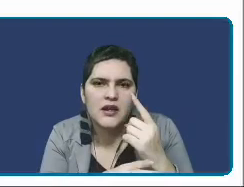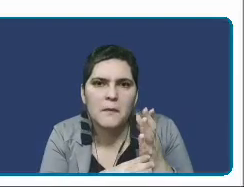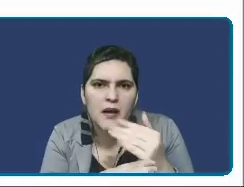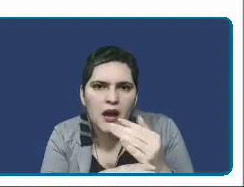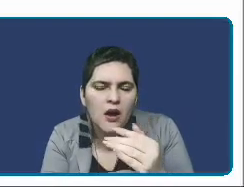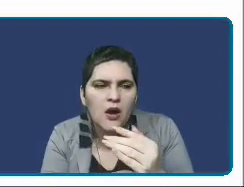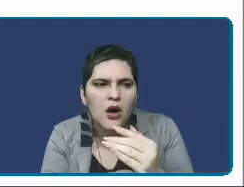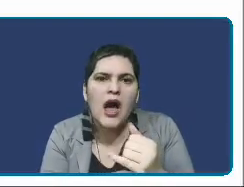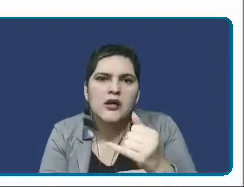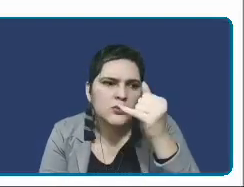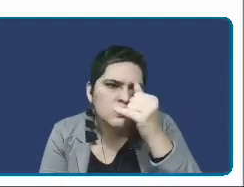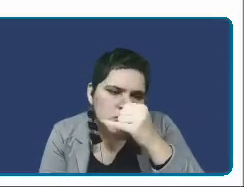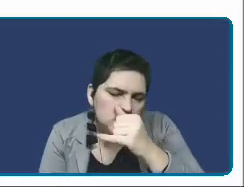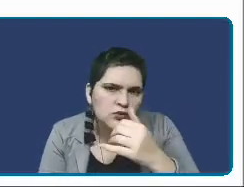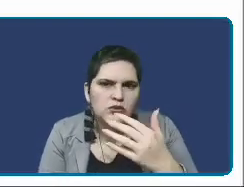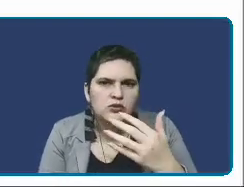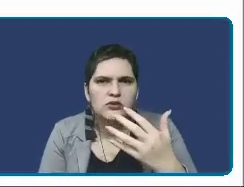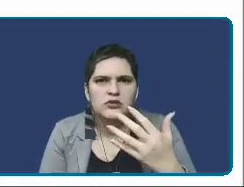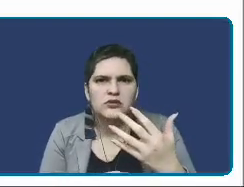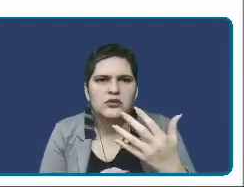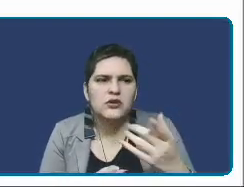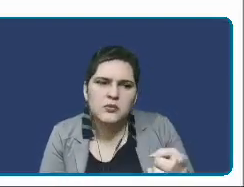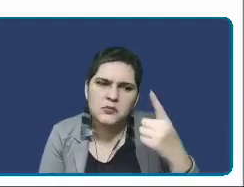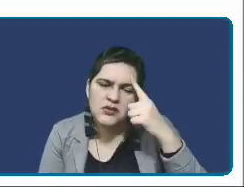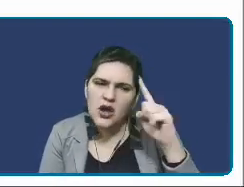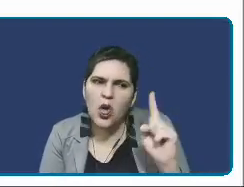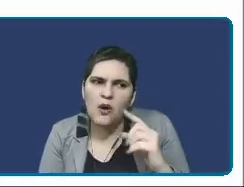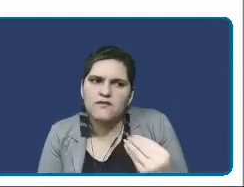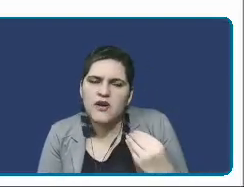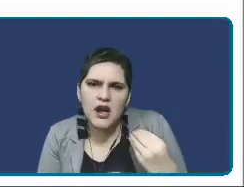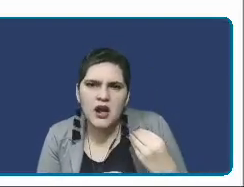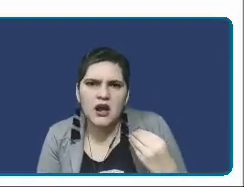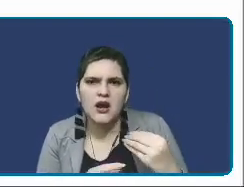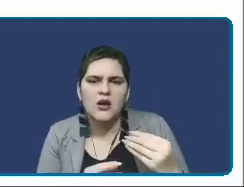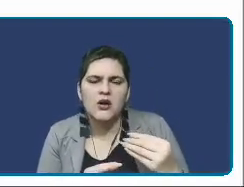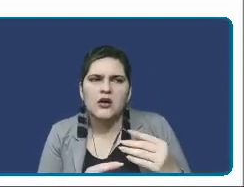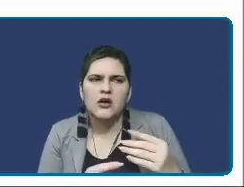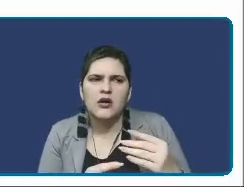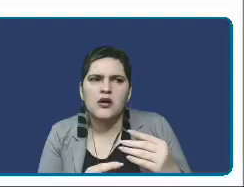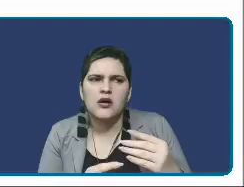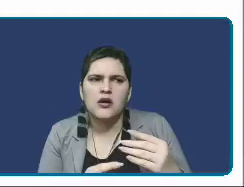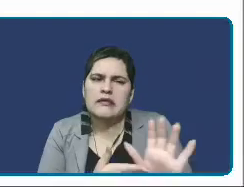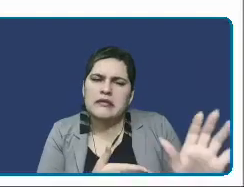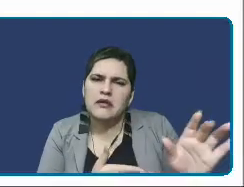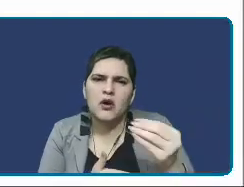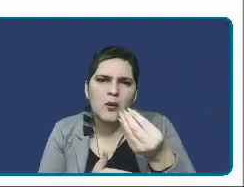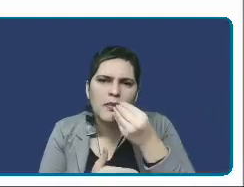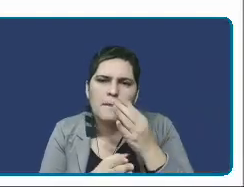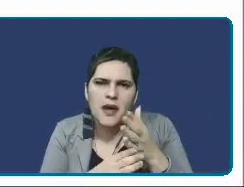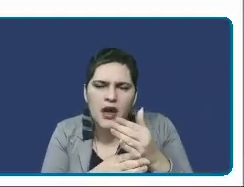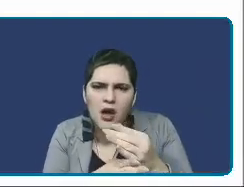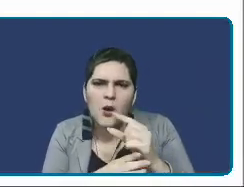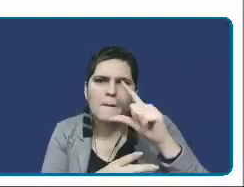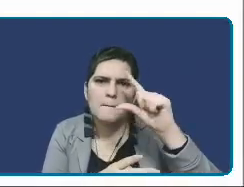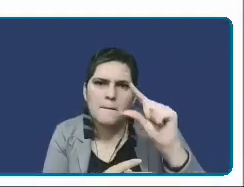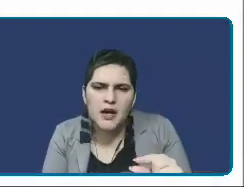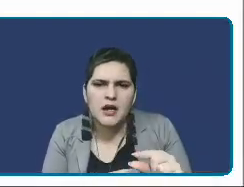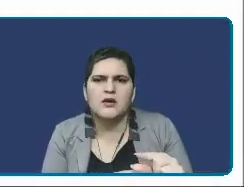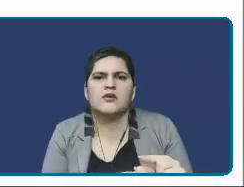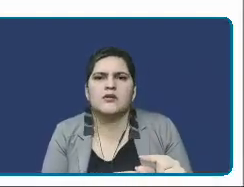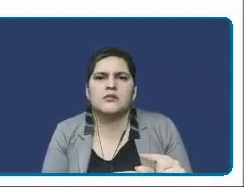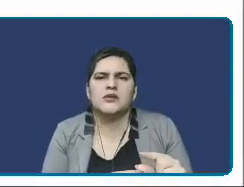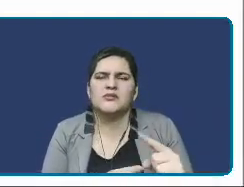contaminados con metales pesados y eso no es muy bueno, entonces evitar el consumo a lo mejor de grandes cantidades de pescado, pensando que una